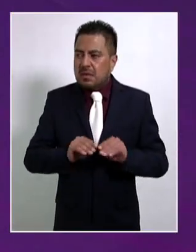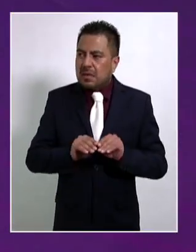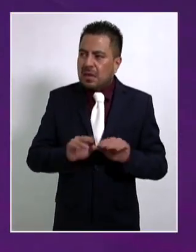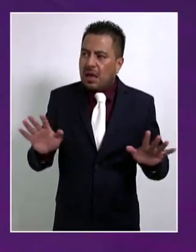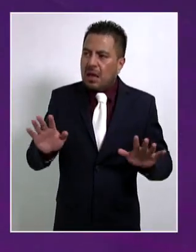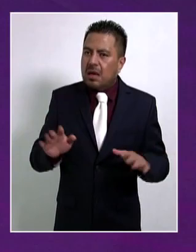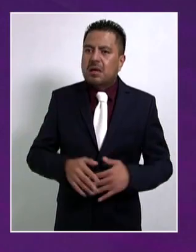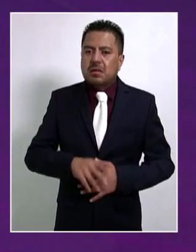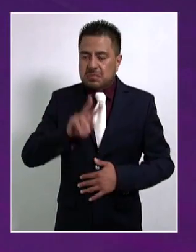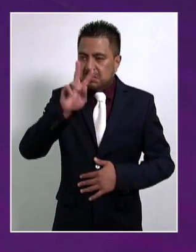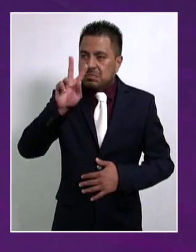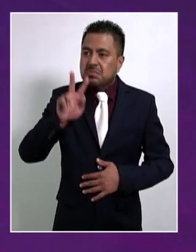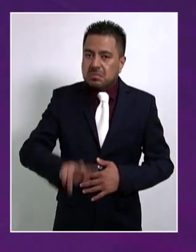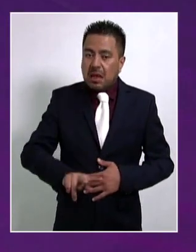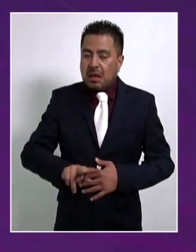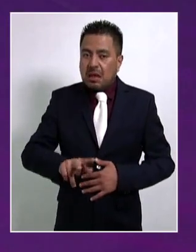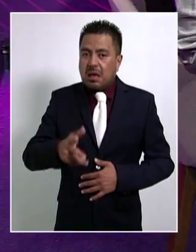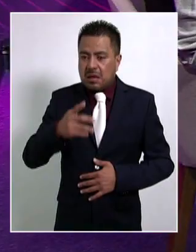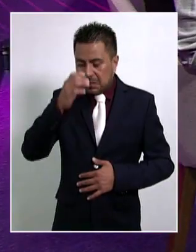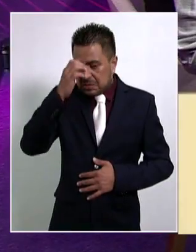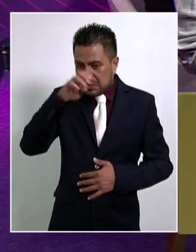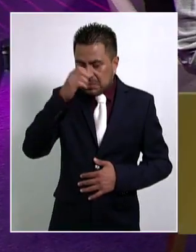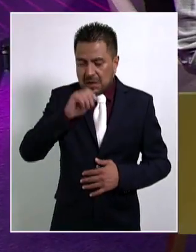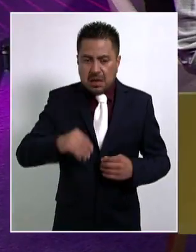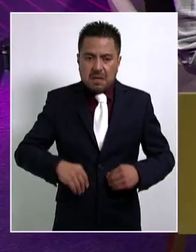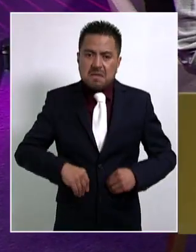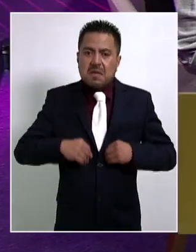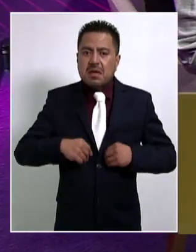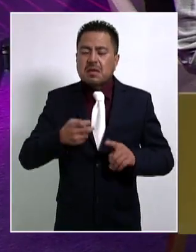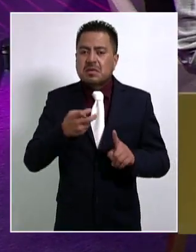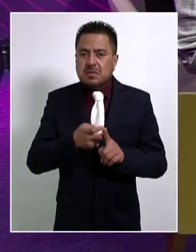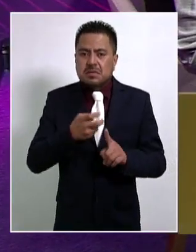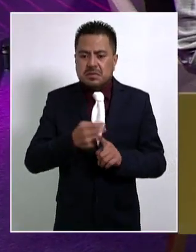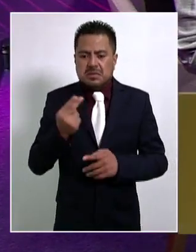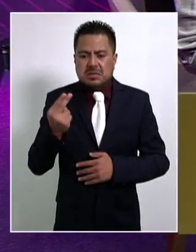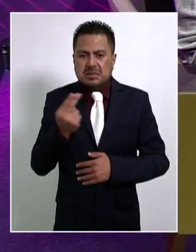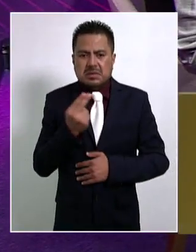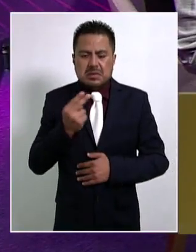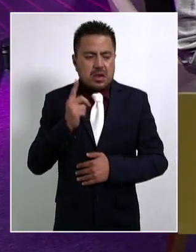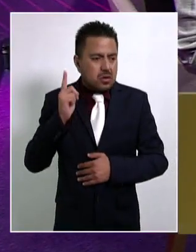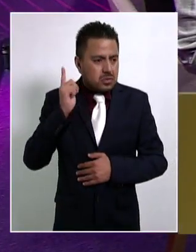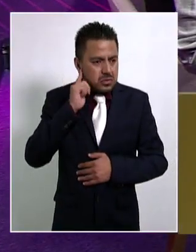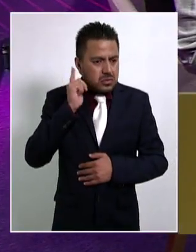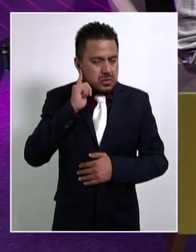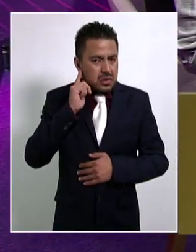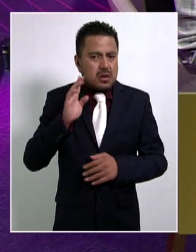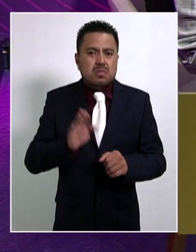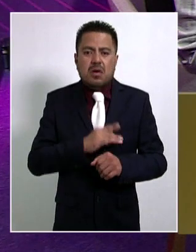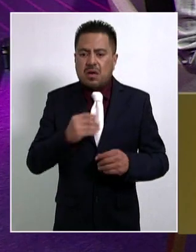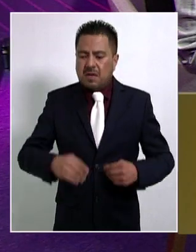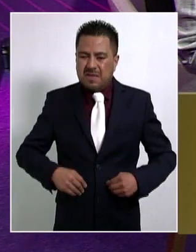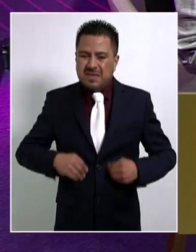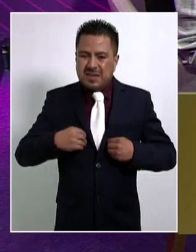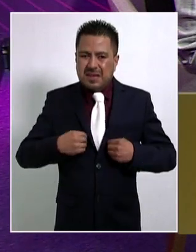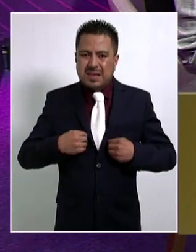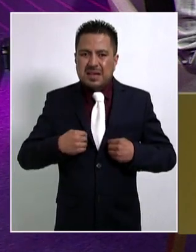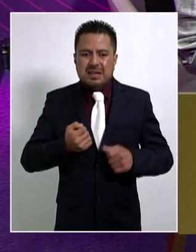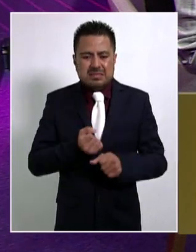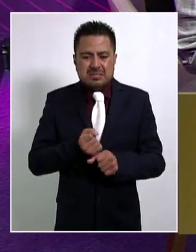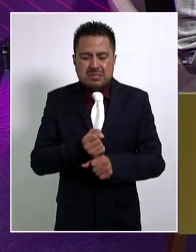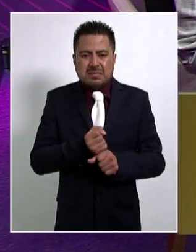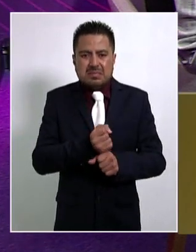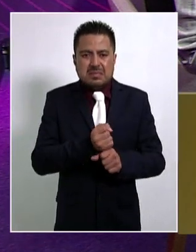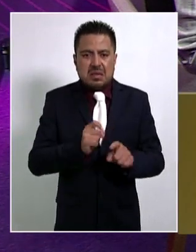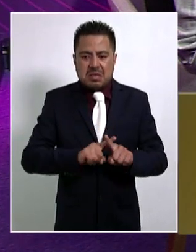Y la verdad es que son experiencias de vida que necesitamos escuchar porque las vivencias de las violencias son